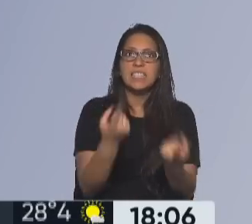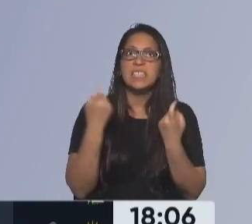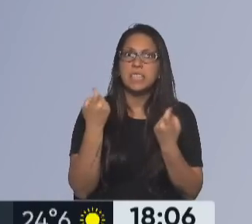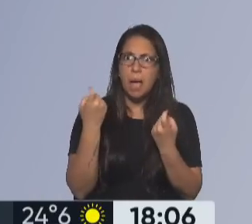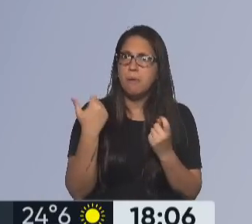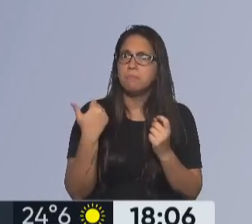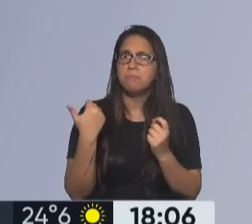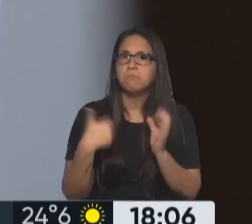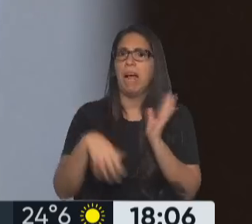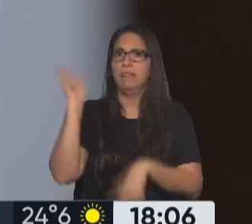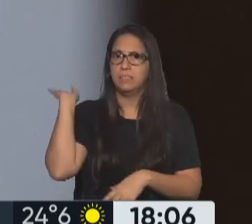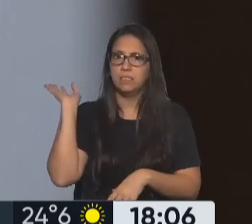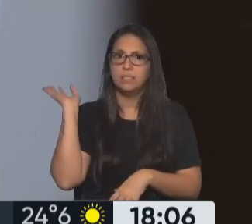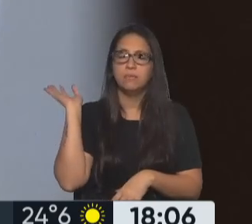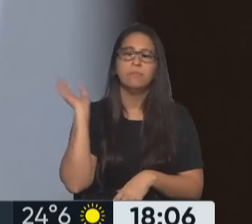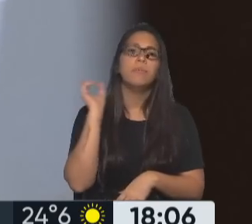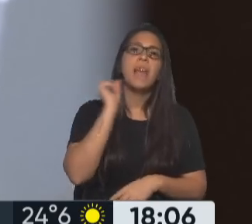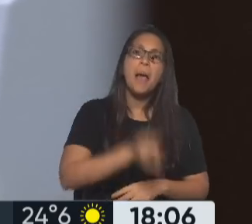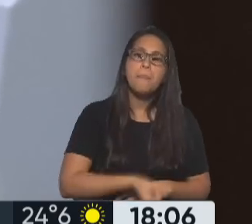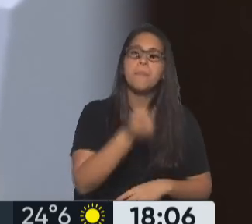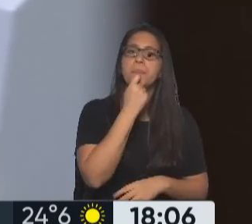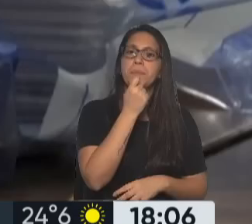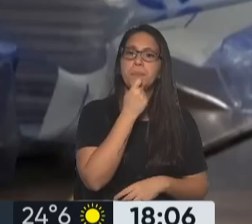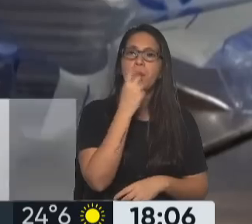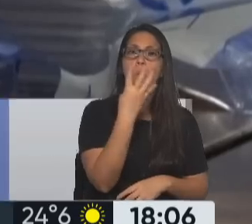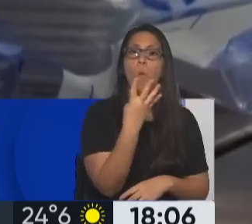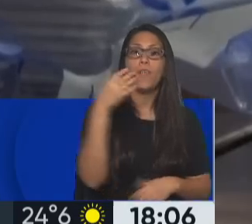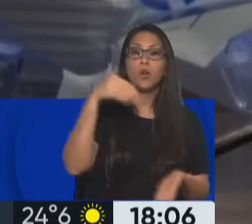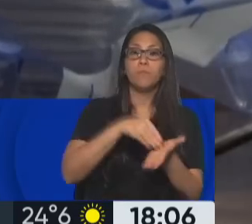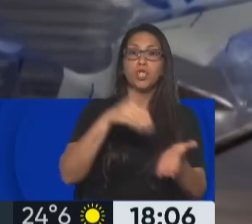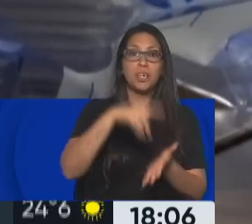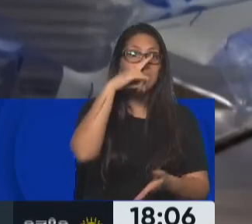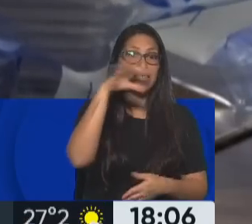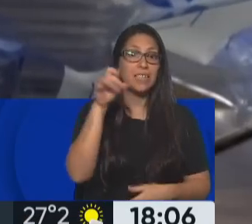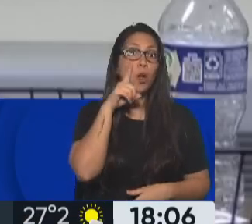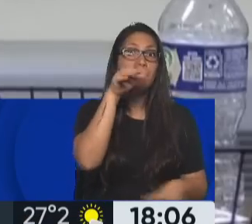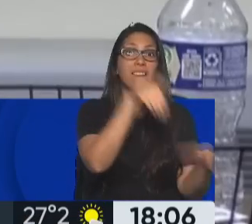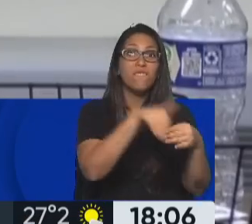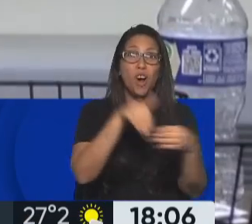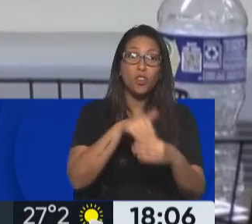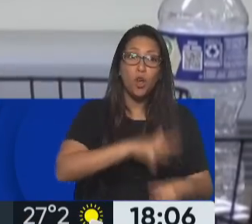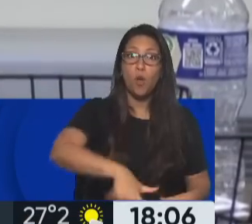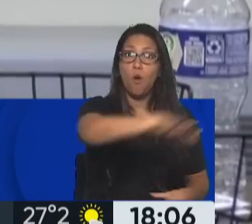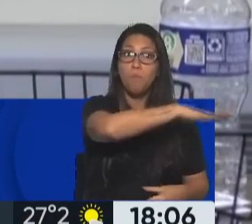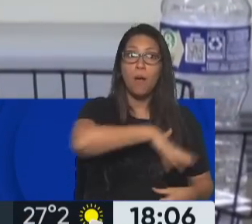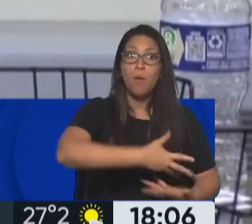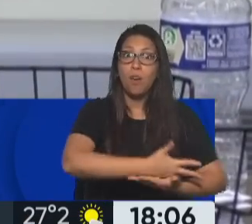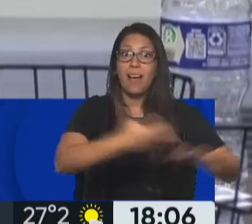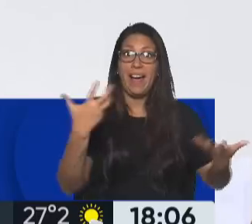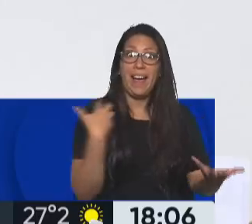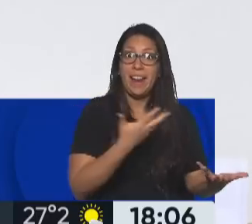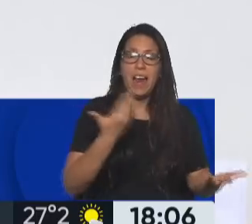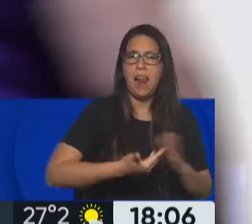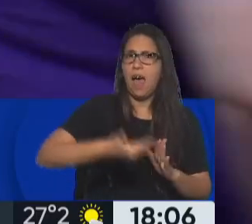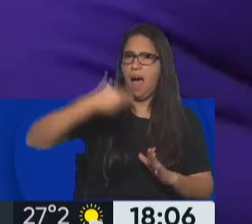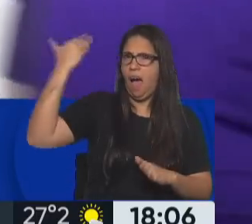presidente en el colegio electoral, sino que también se impuso por más de 4.700.000 sufragios por voto popular, algo que no había conseguido en